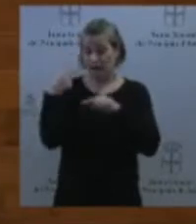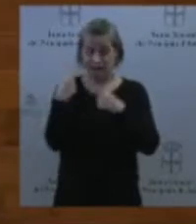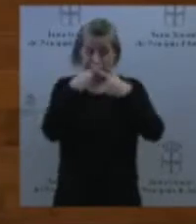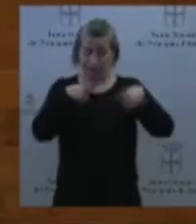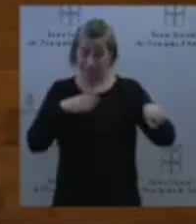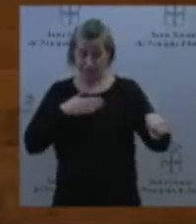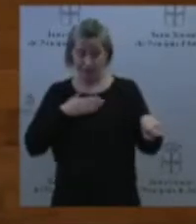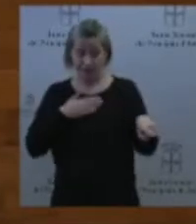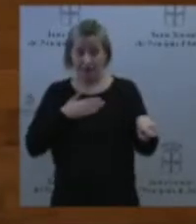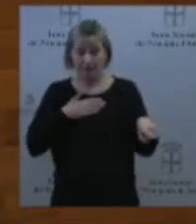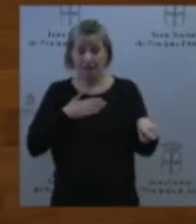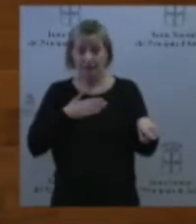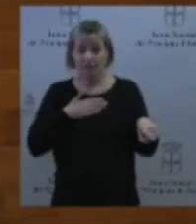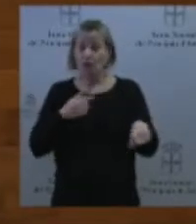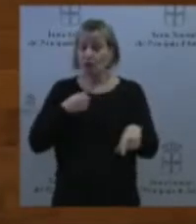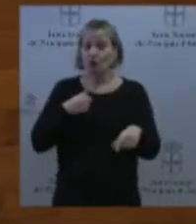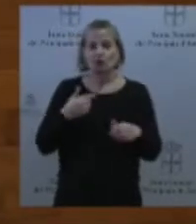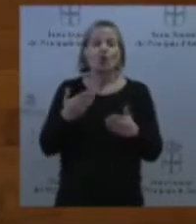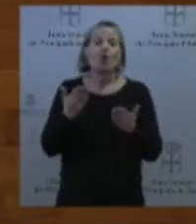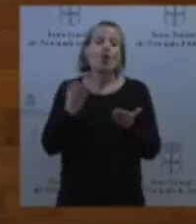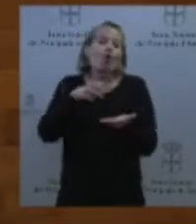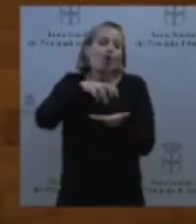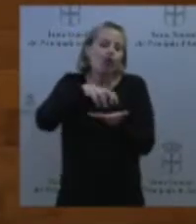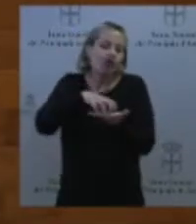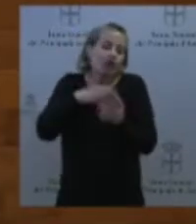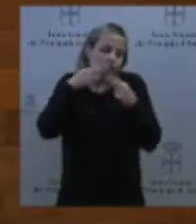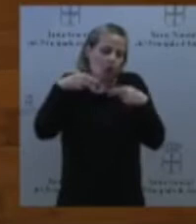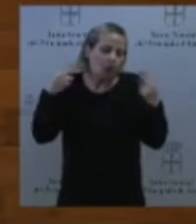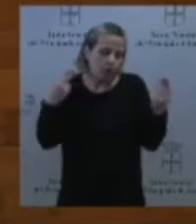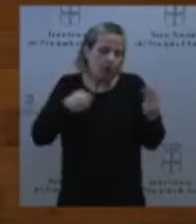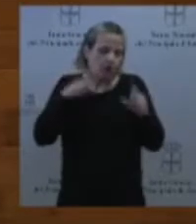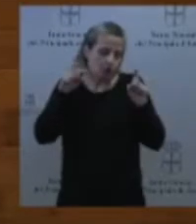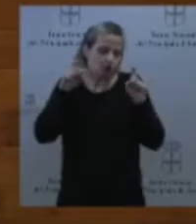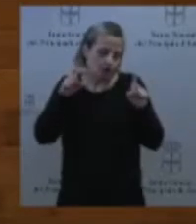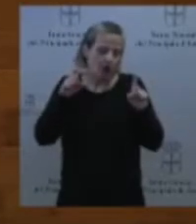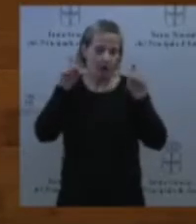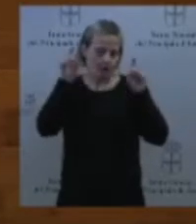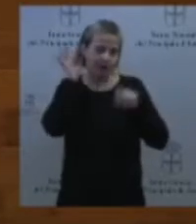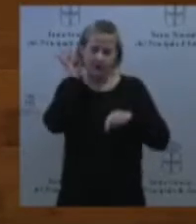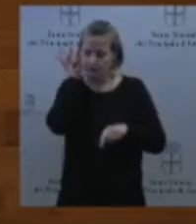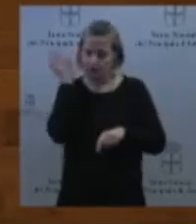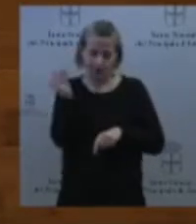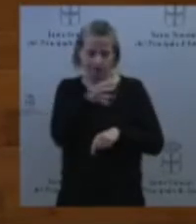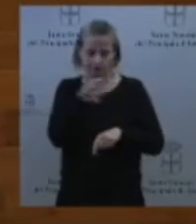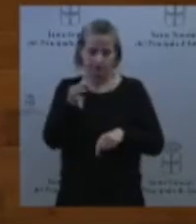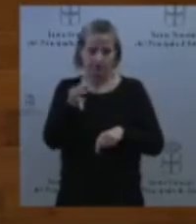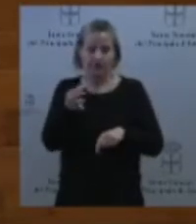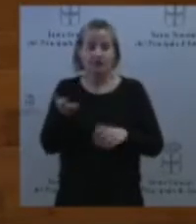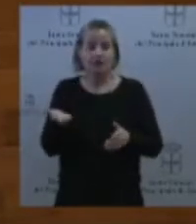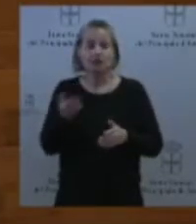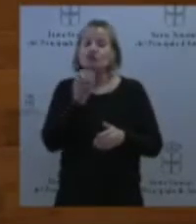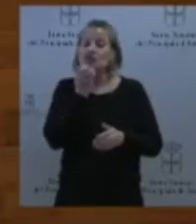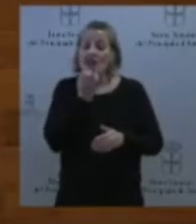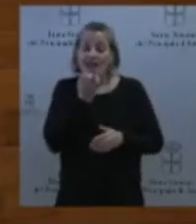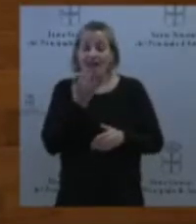centro público, será por eso que tuve una grandísima profesora y, por tanto, de la Grecia, bueno, a mí conocíenme en el centro educativo como la mitóloga,